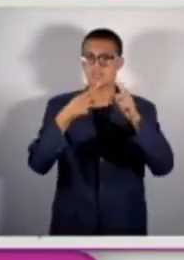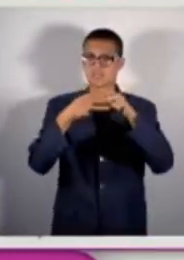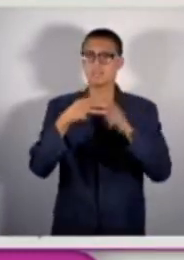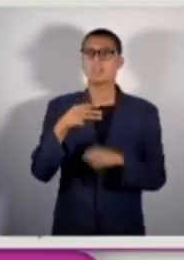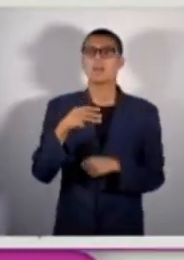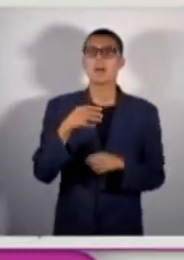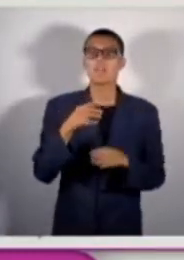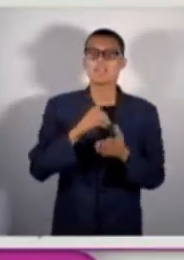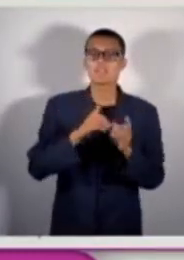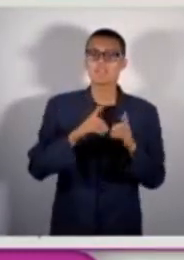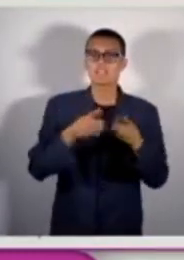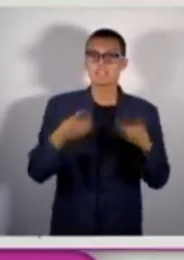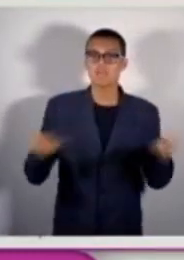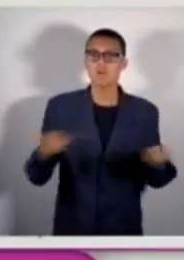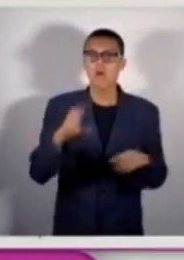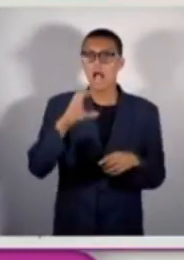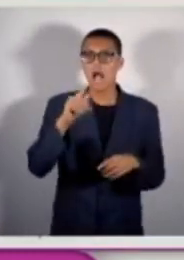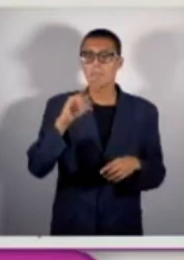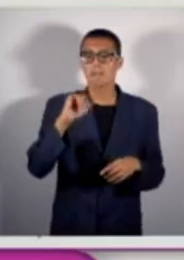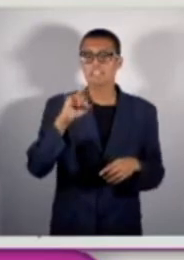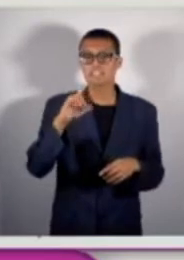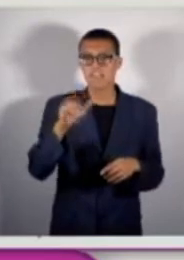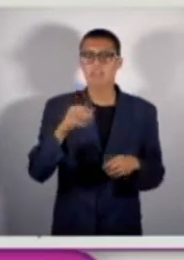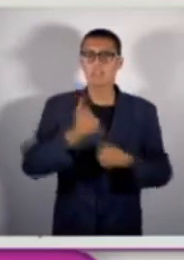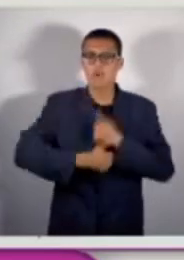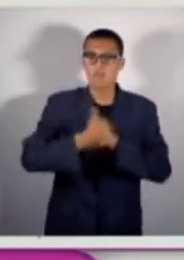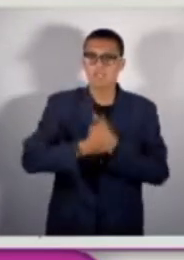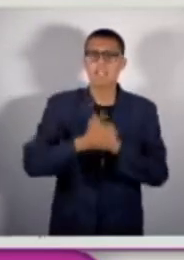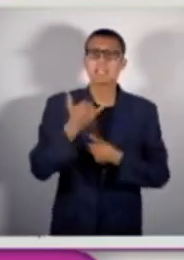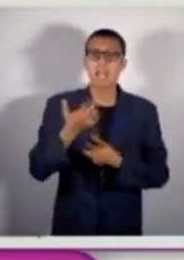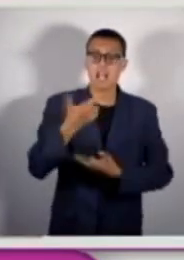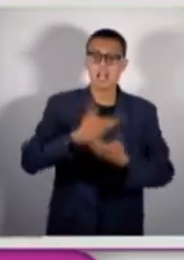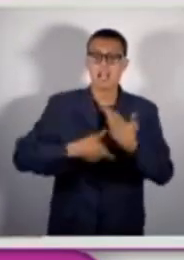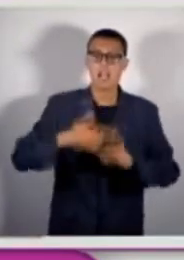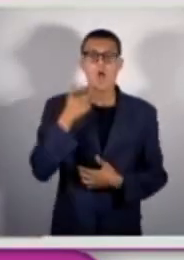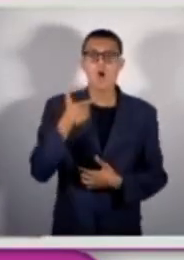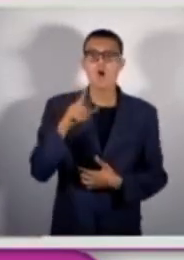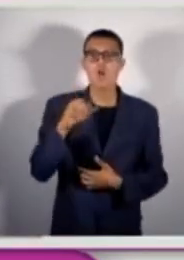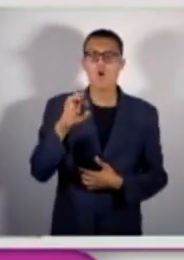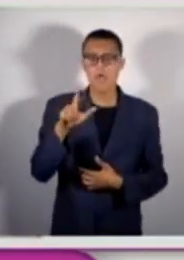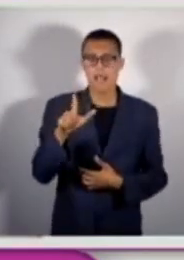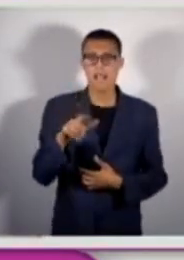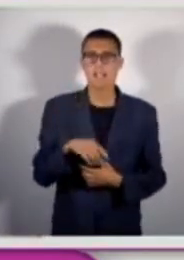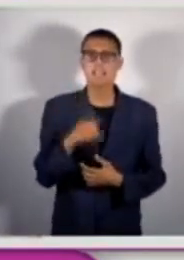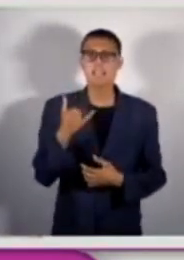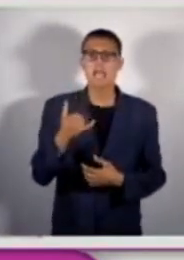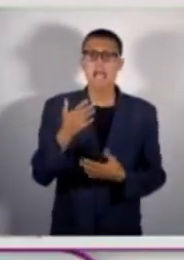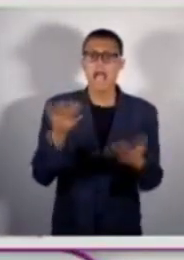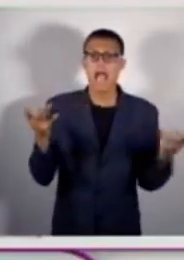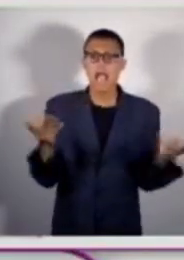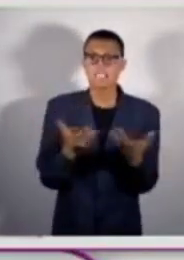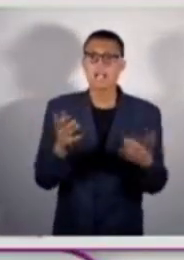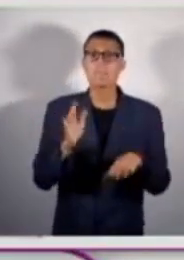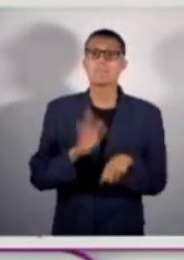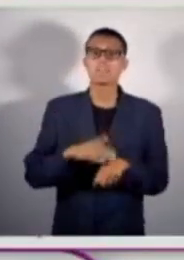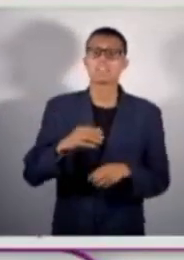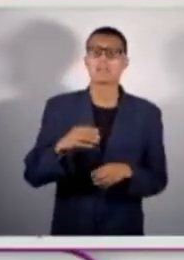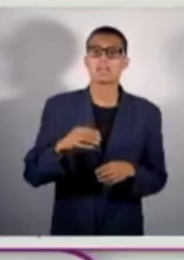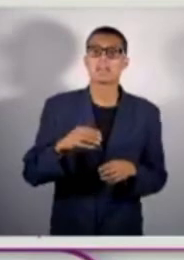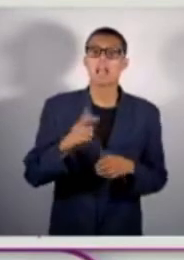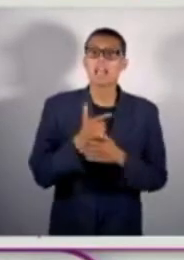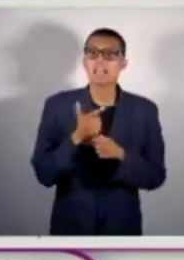capacidades productivas, competitividad municipal y volver a León un León global. Crear y dignificar carreras técnicas,